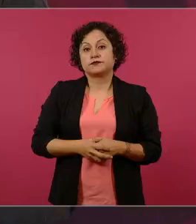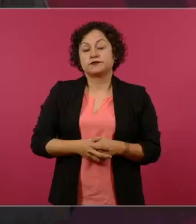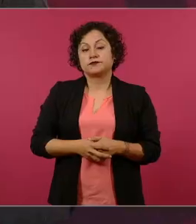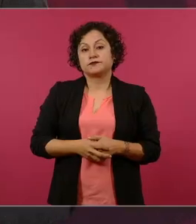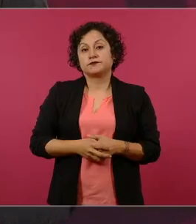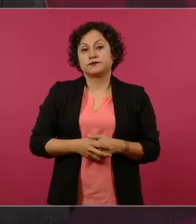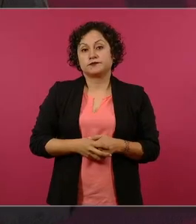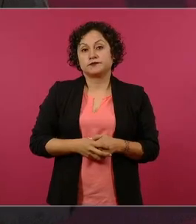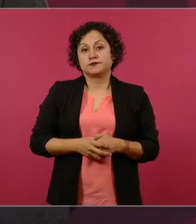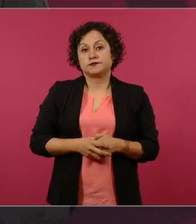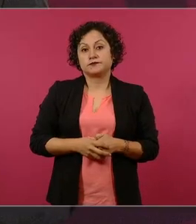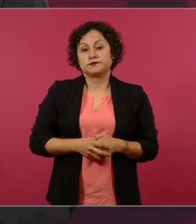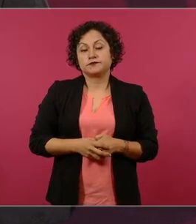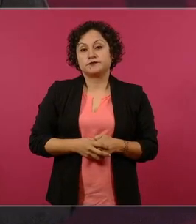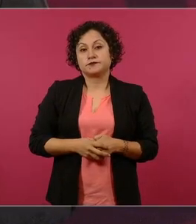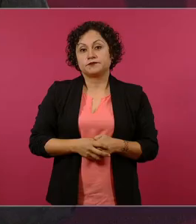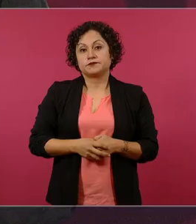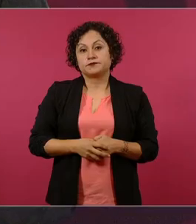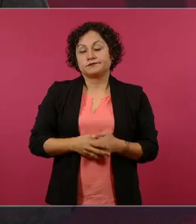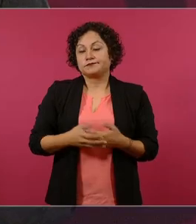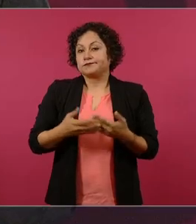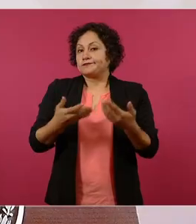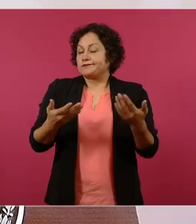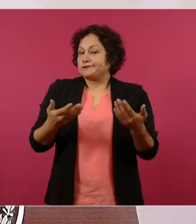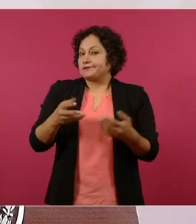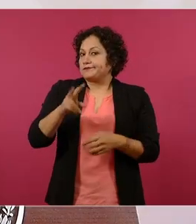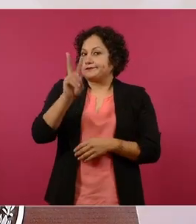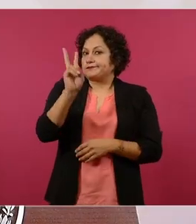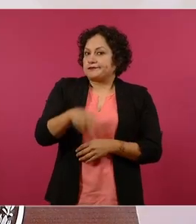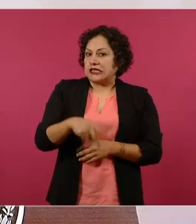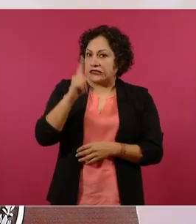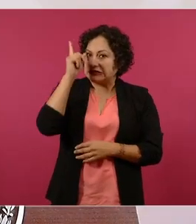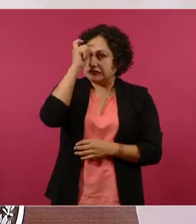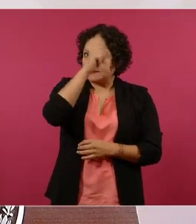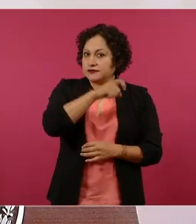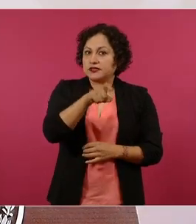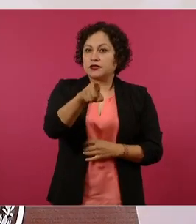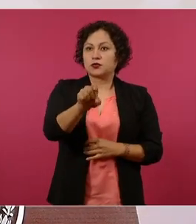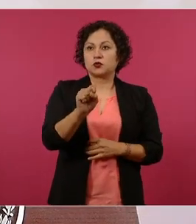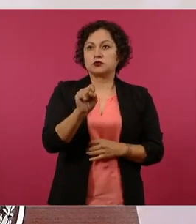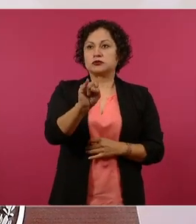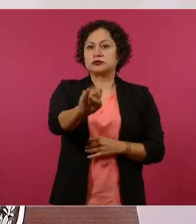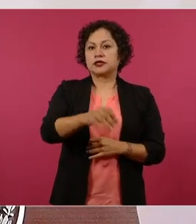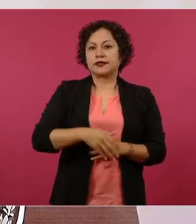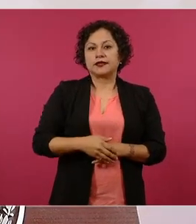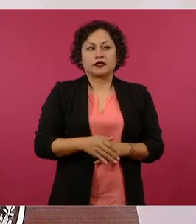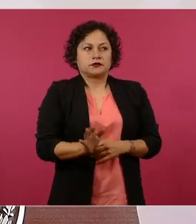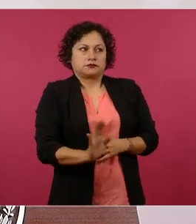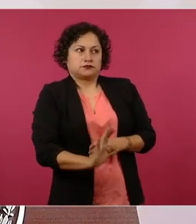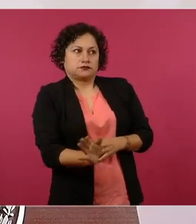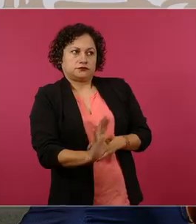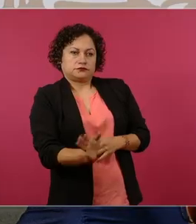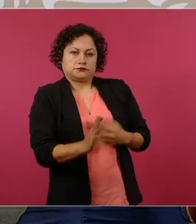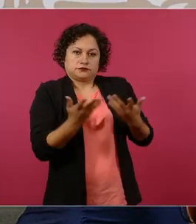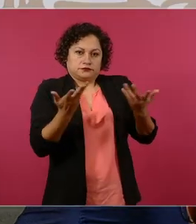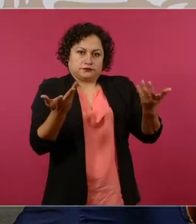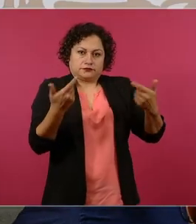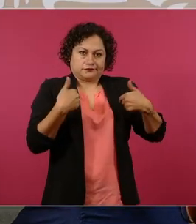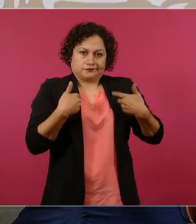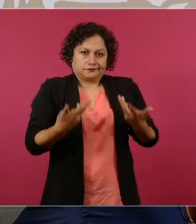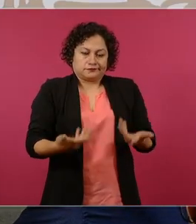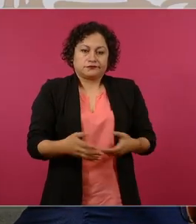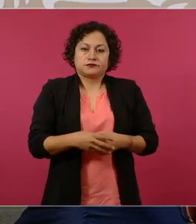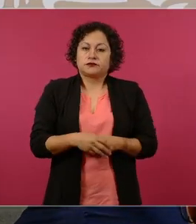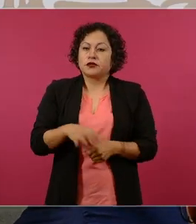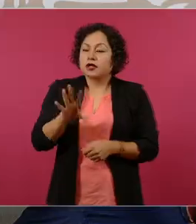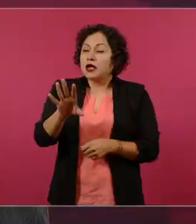este Está muy difícil que tú lo aceptes no presidente ni que F este nunca en